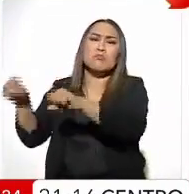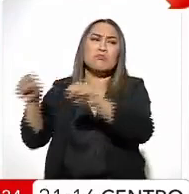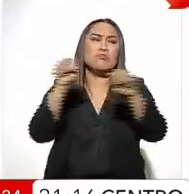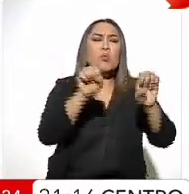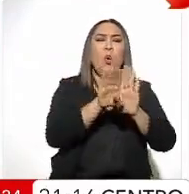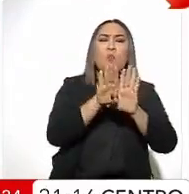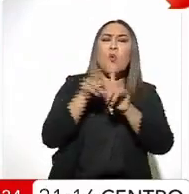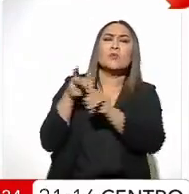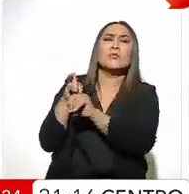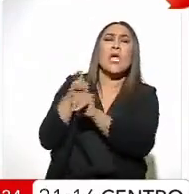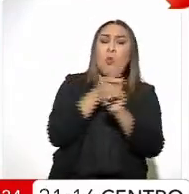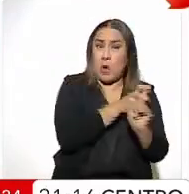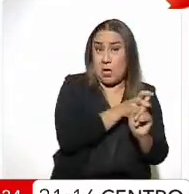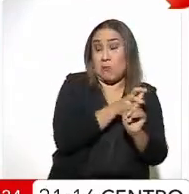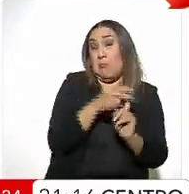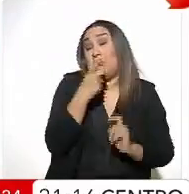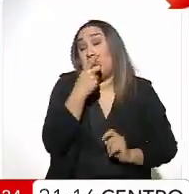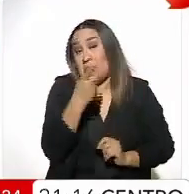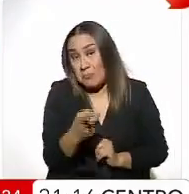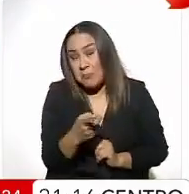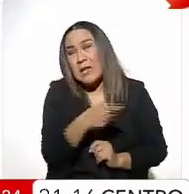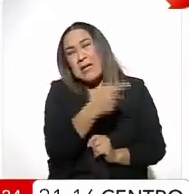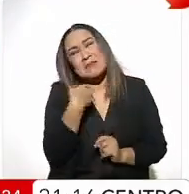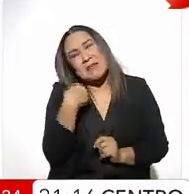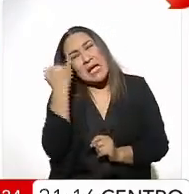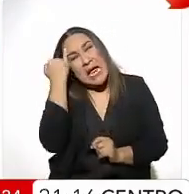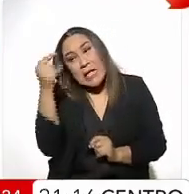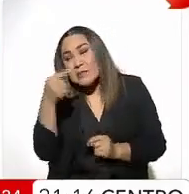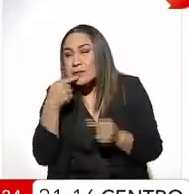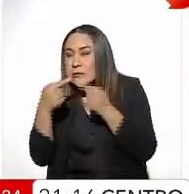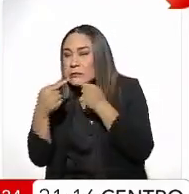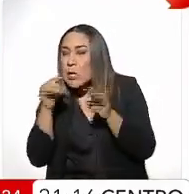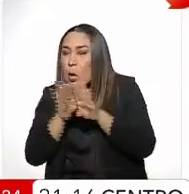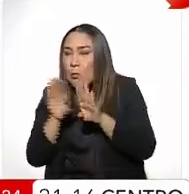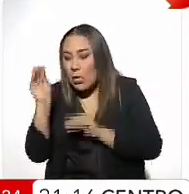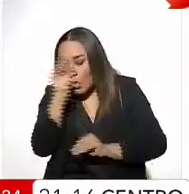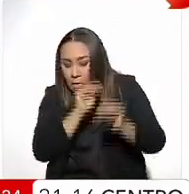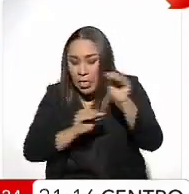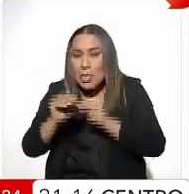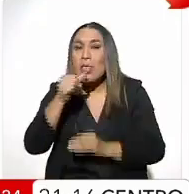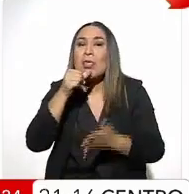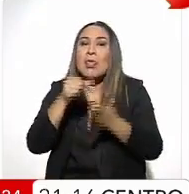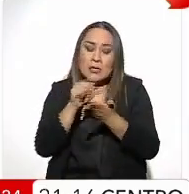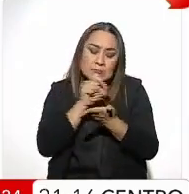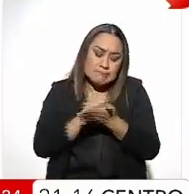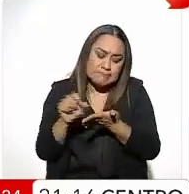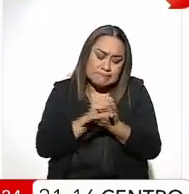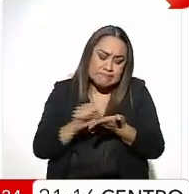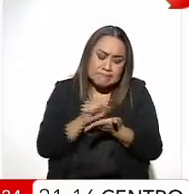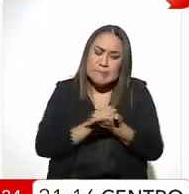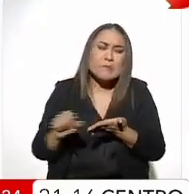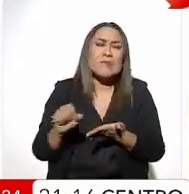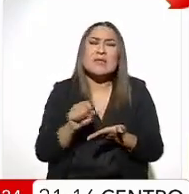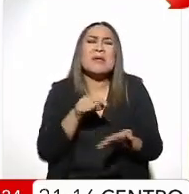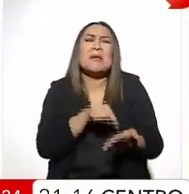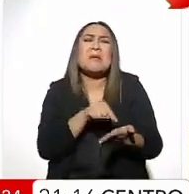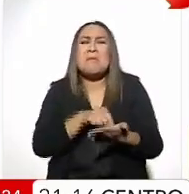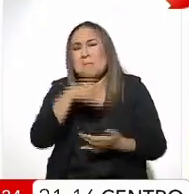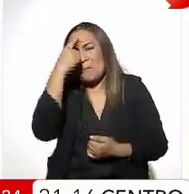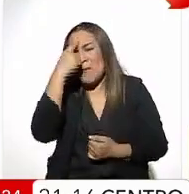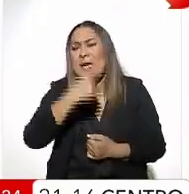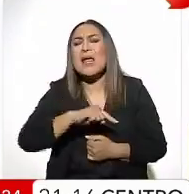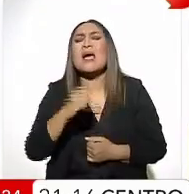montaron o hicieron esta carta para con el motivo